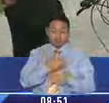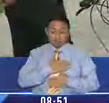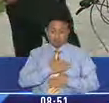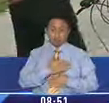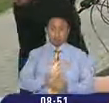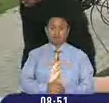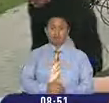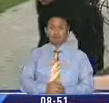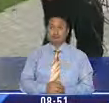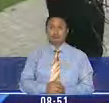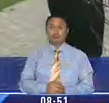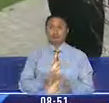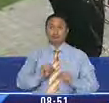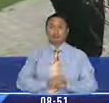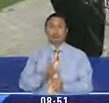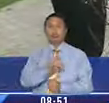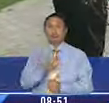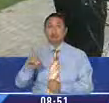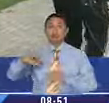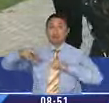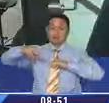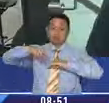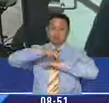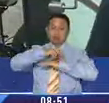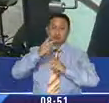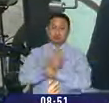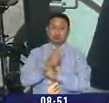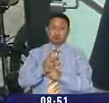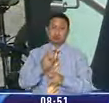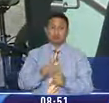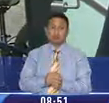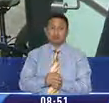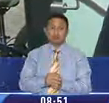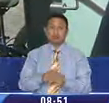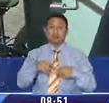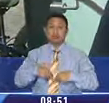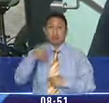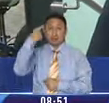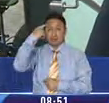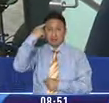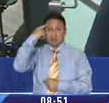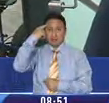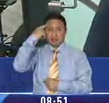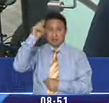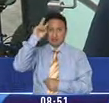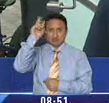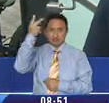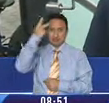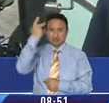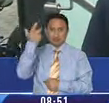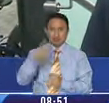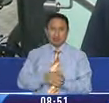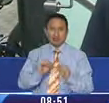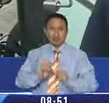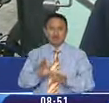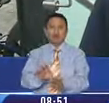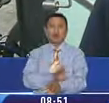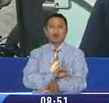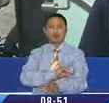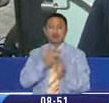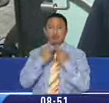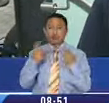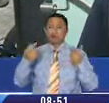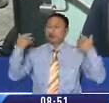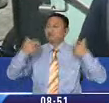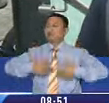nosotros. Caminar por la derecha, caminar con precaución. Cambiar de chip, ¿no? Porque estamos acostumbrados a lo que es